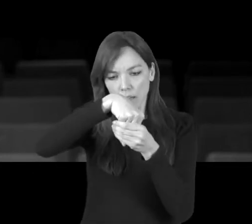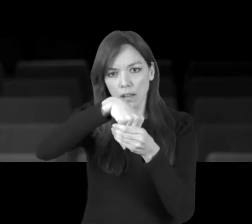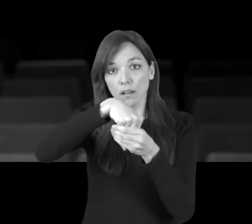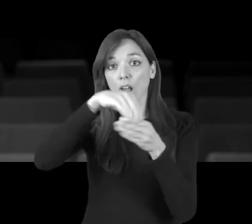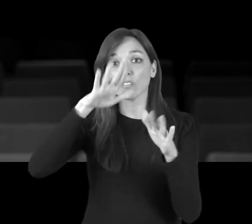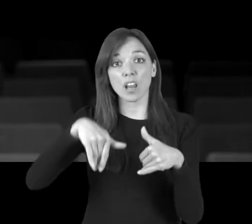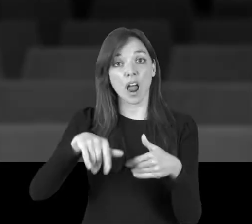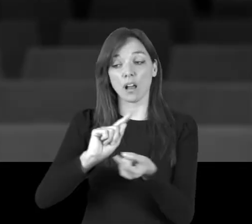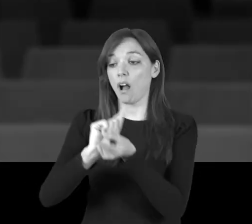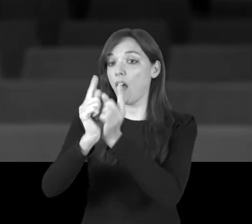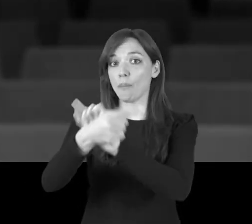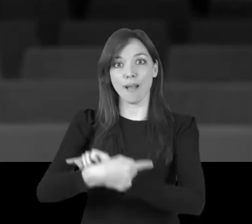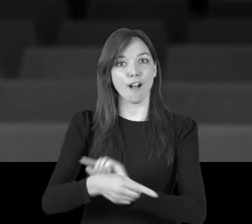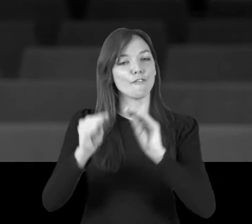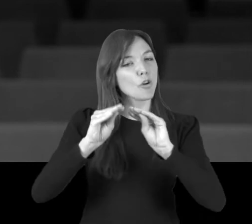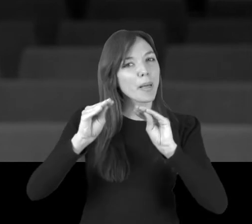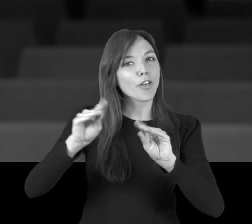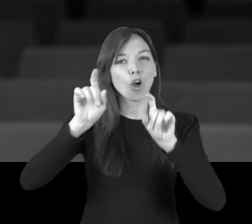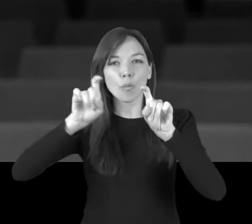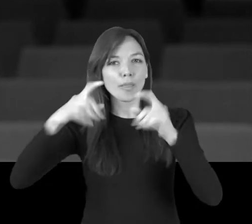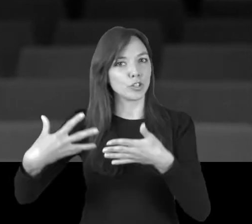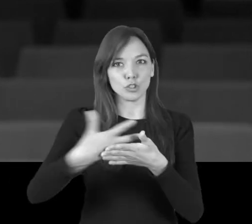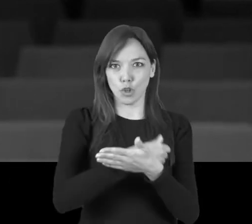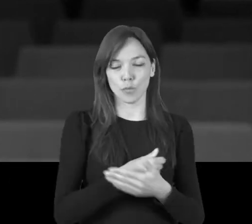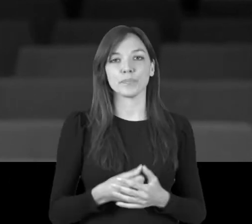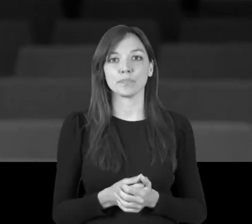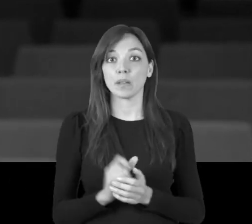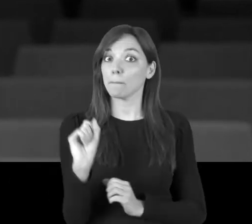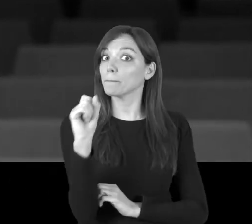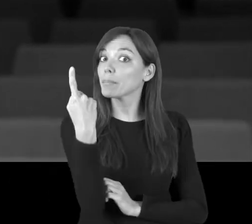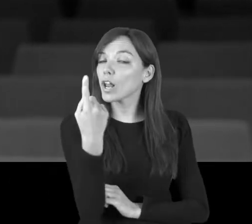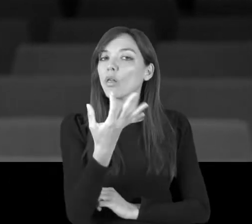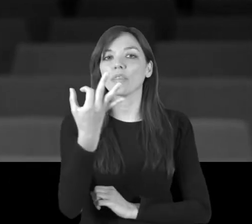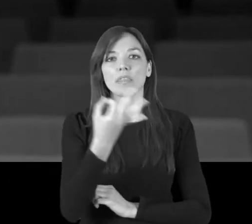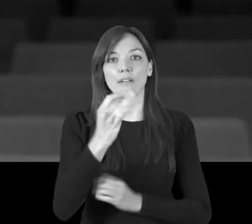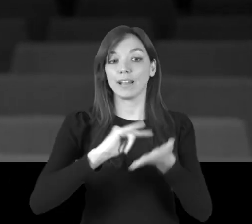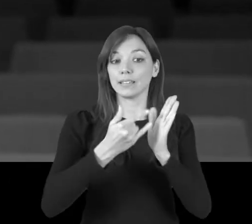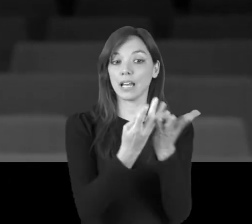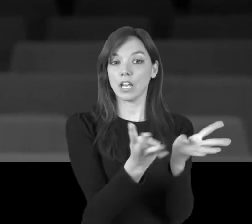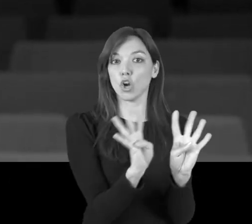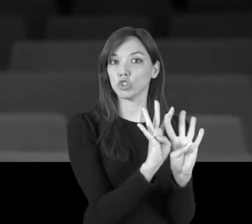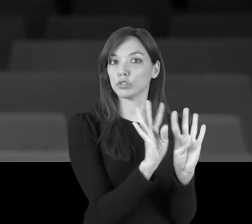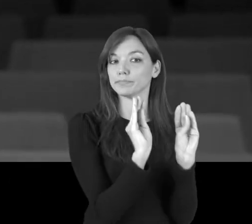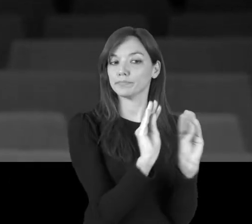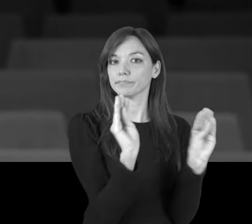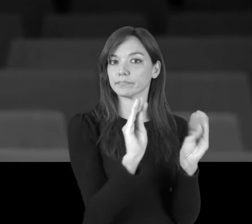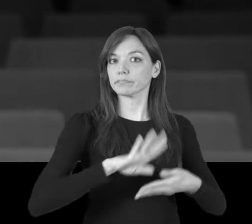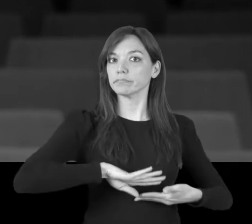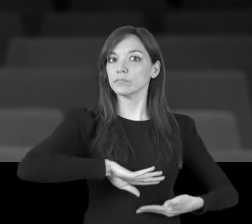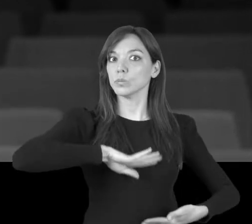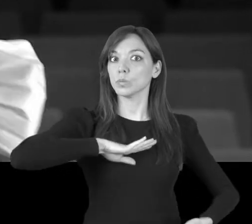de pensar cambia. La formación y la educación. Yo creo que primero formando a estos técnicos que